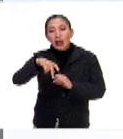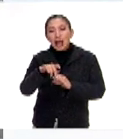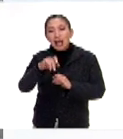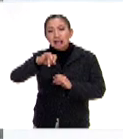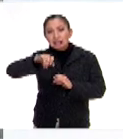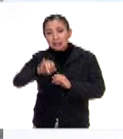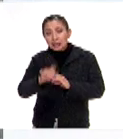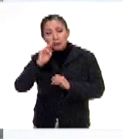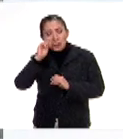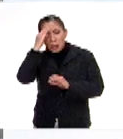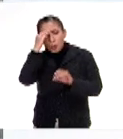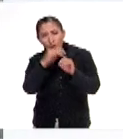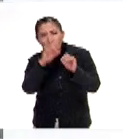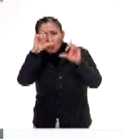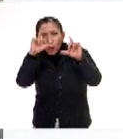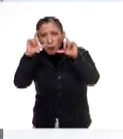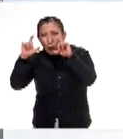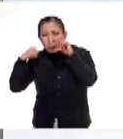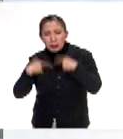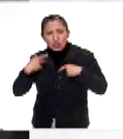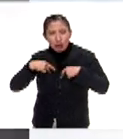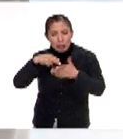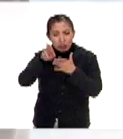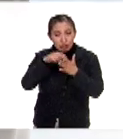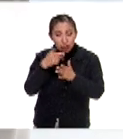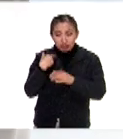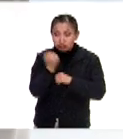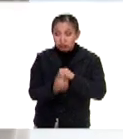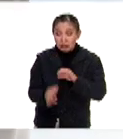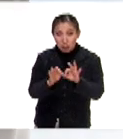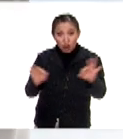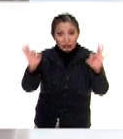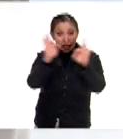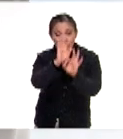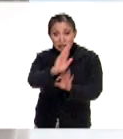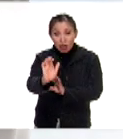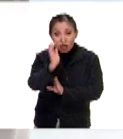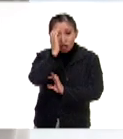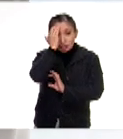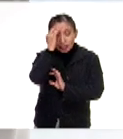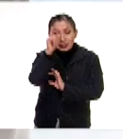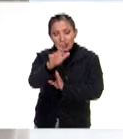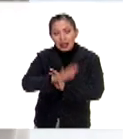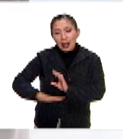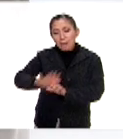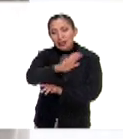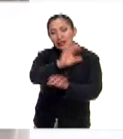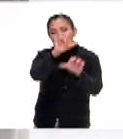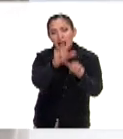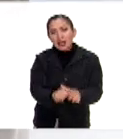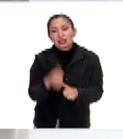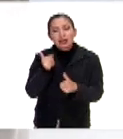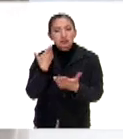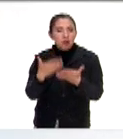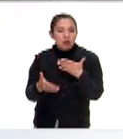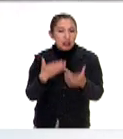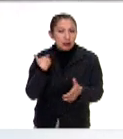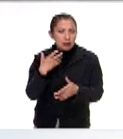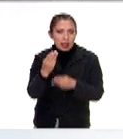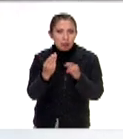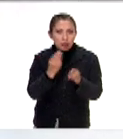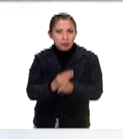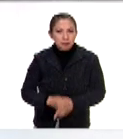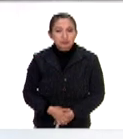capturó momentos memorables de la pareja de pintores que eran figuras importantes y reconocidas en el ambiente del arte de vanguardia en el